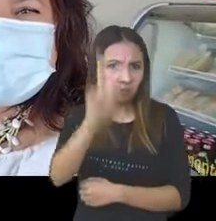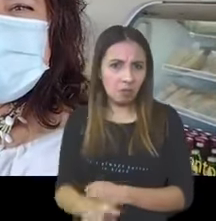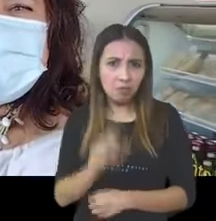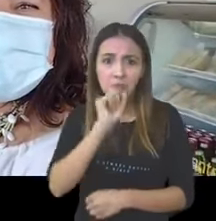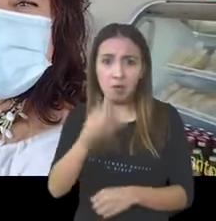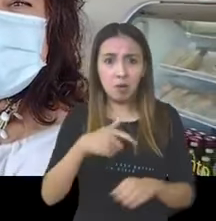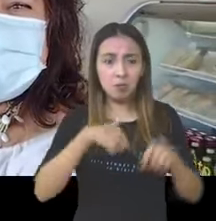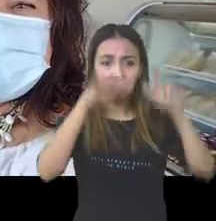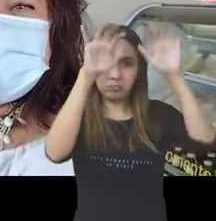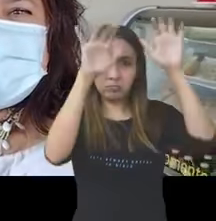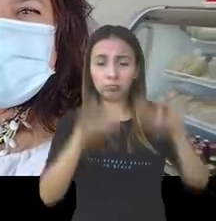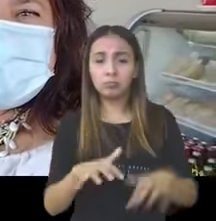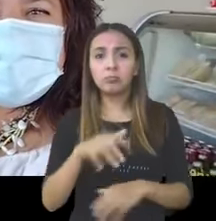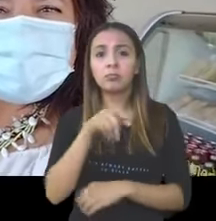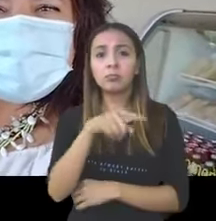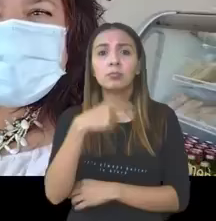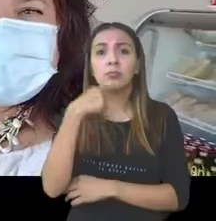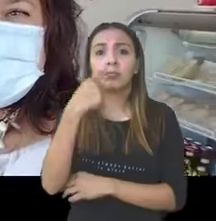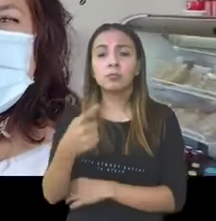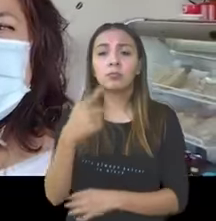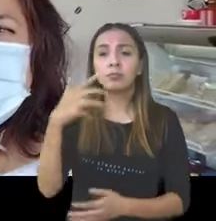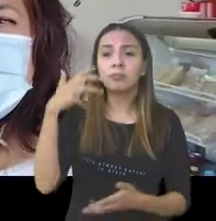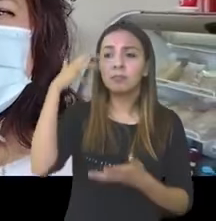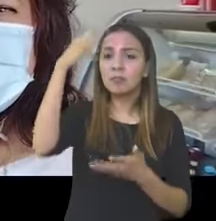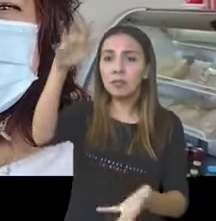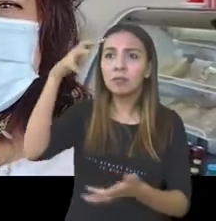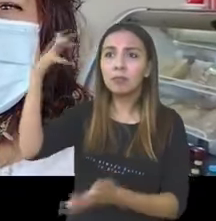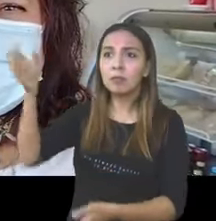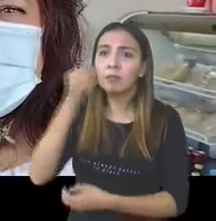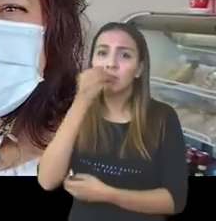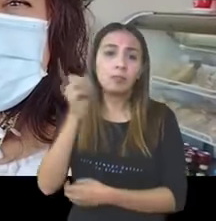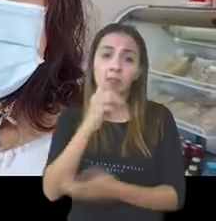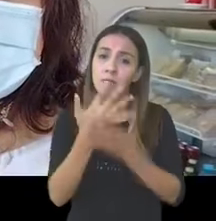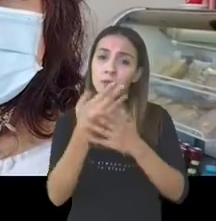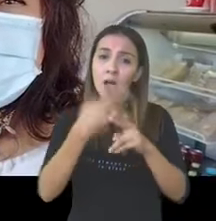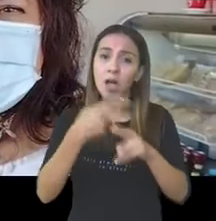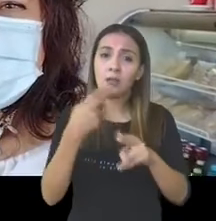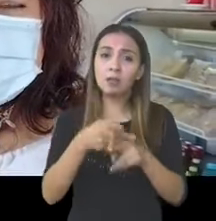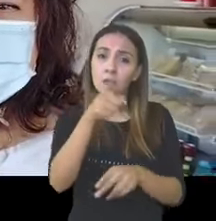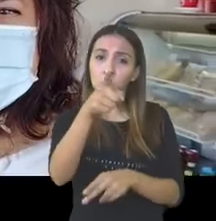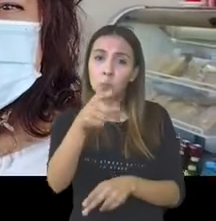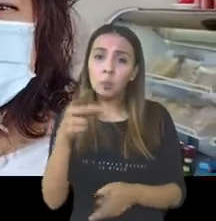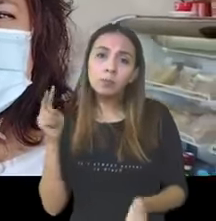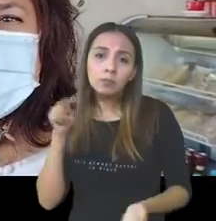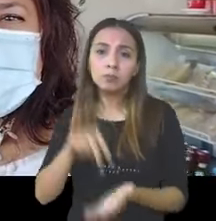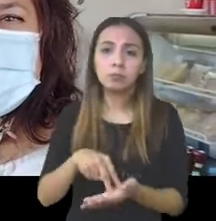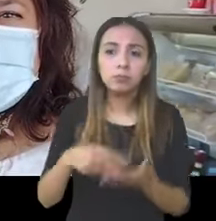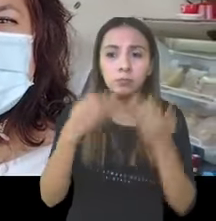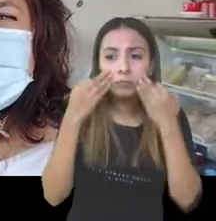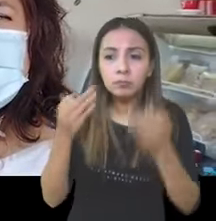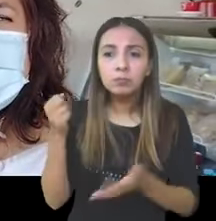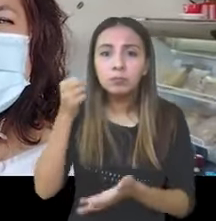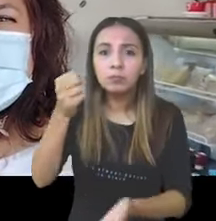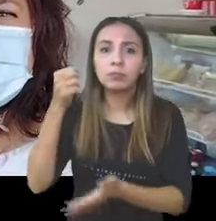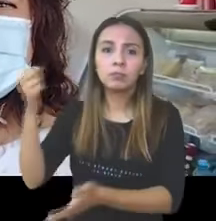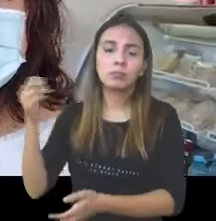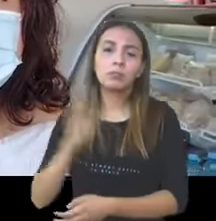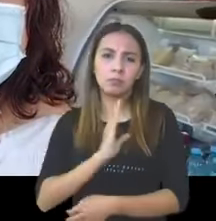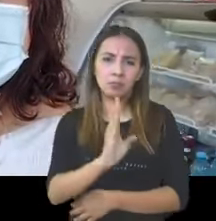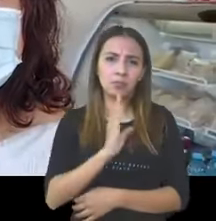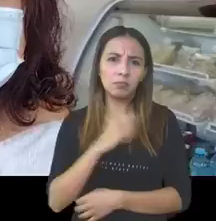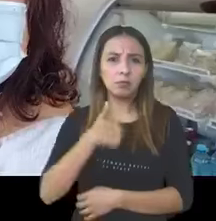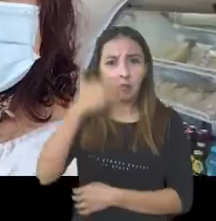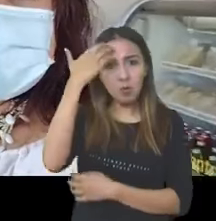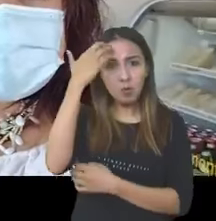la publicación, de que no querían que se entregaran hasta que tú estuvieras. Te lo digo y te lo pregunto así directo como nos conocemos y